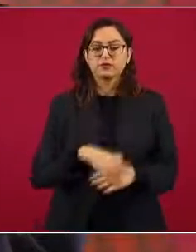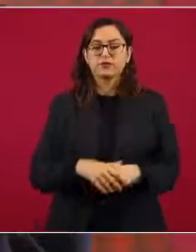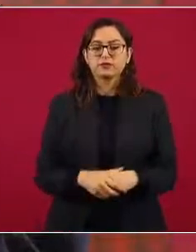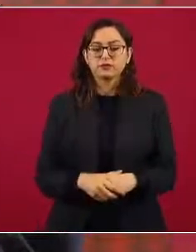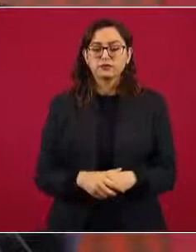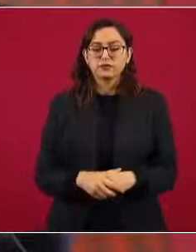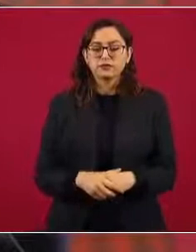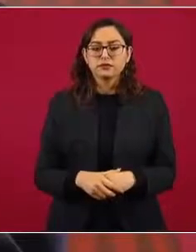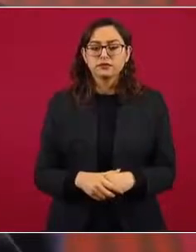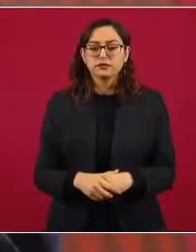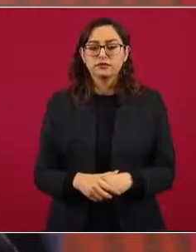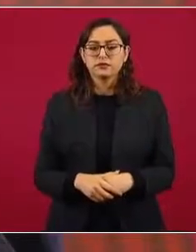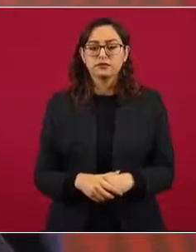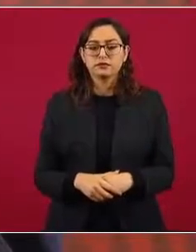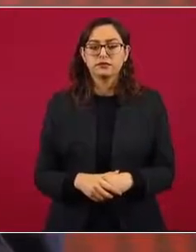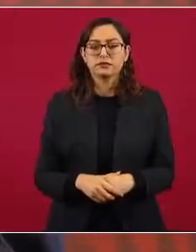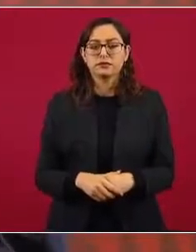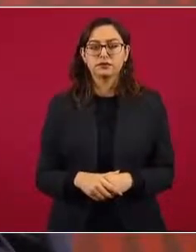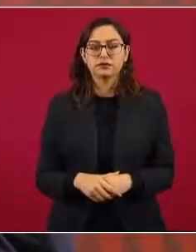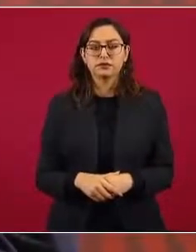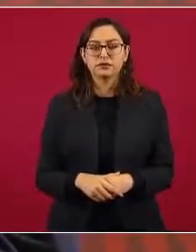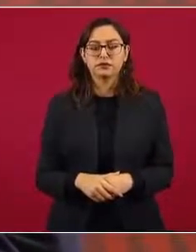considera que existen